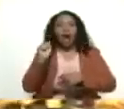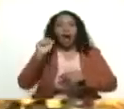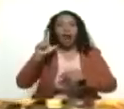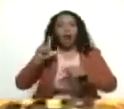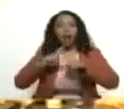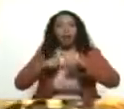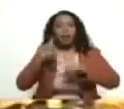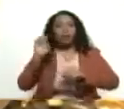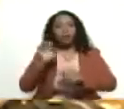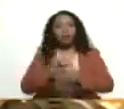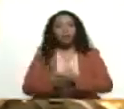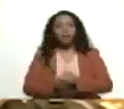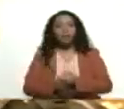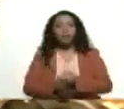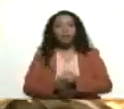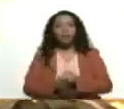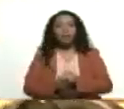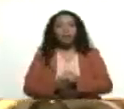también